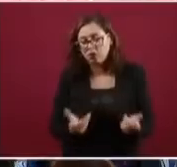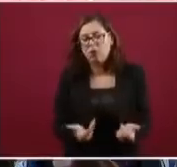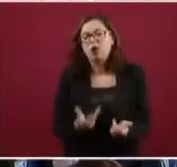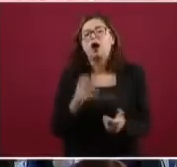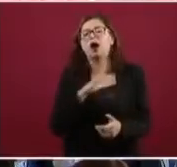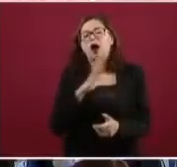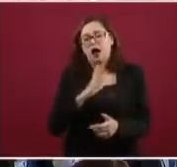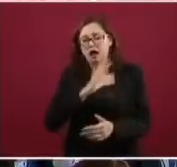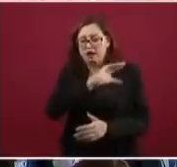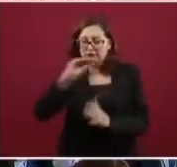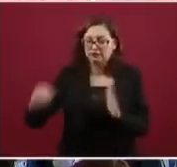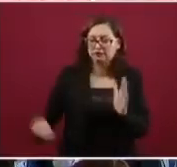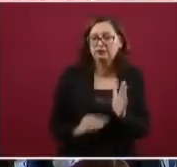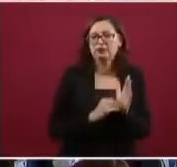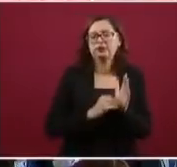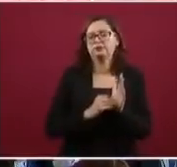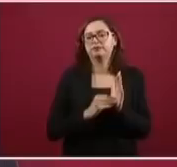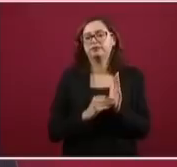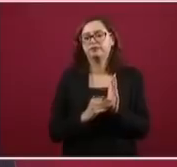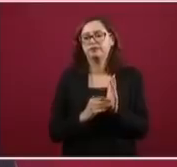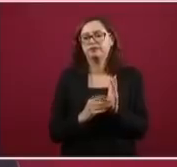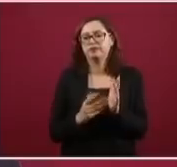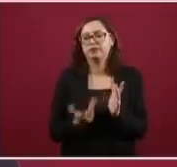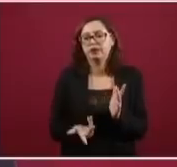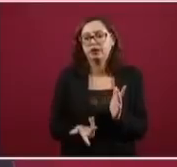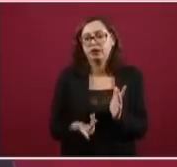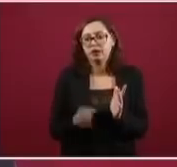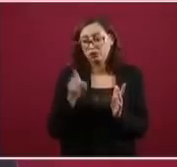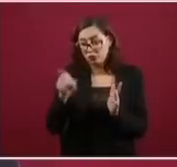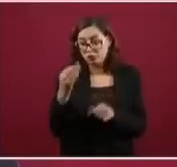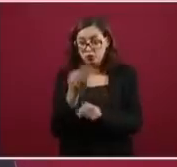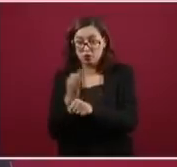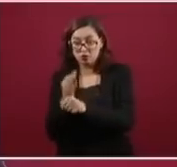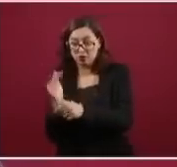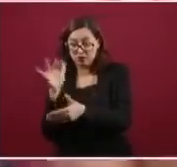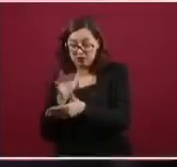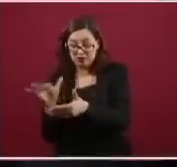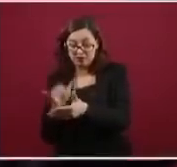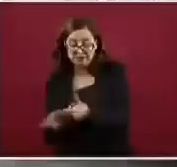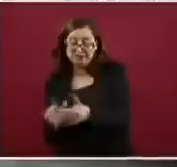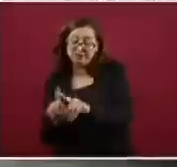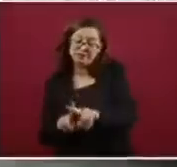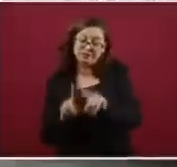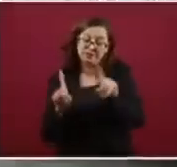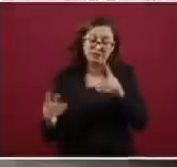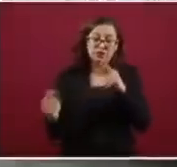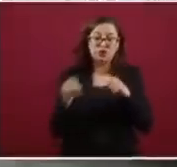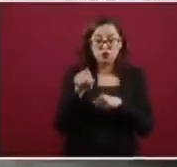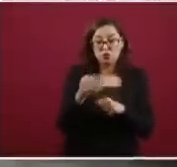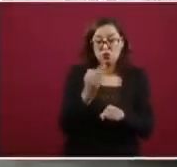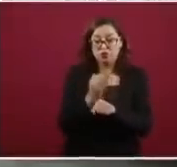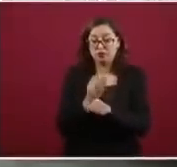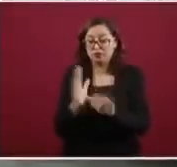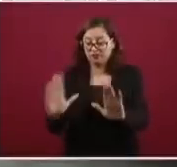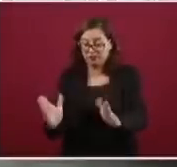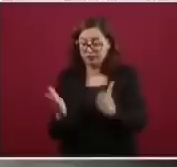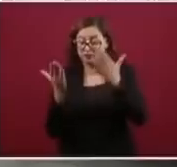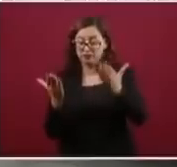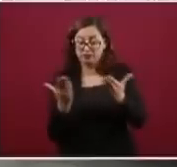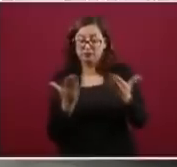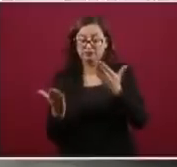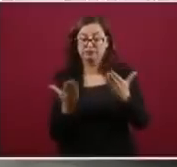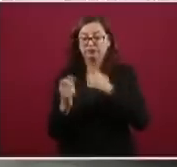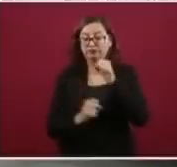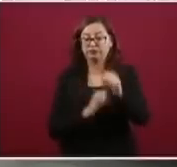que no necesariamente está en tu parte en la parte que tú estás viendo en la parte comparada porque tú estás viendo lo que se aprobó en el 2019